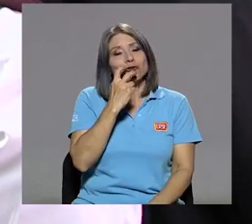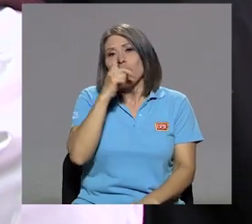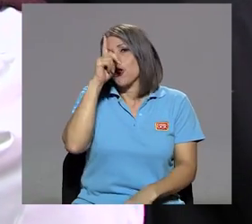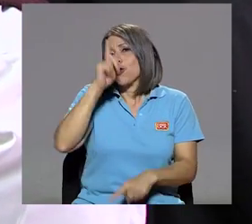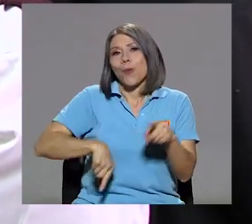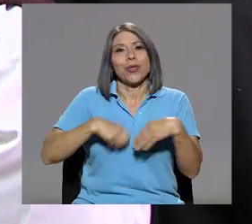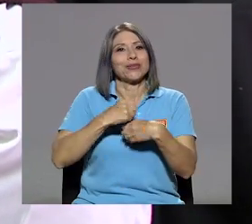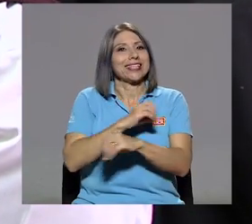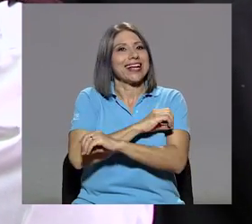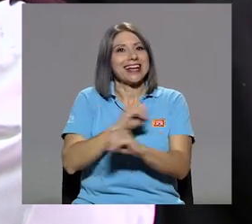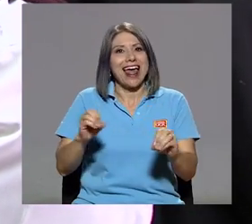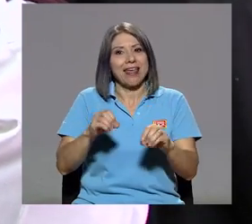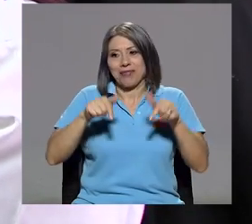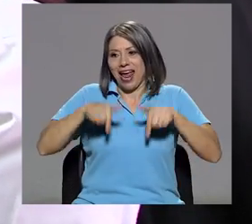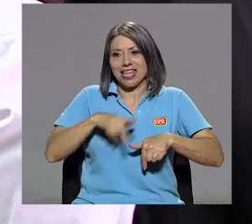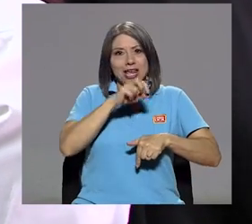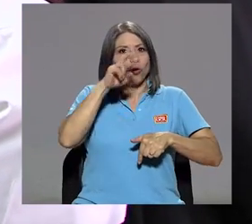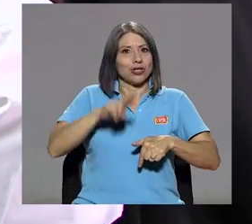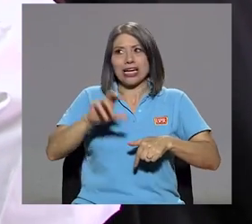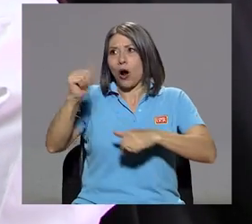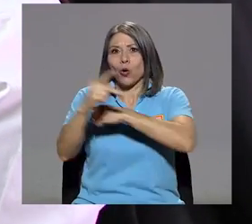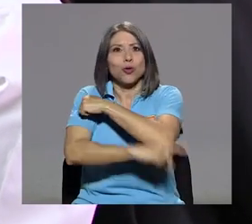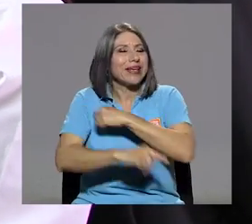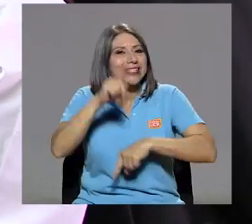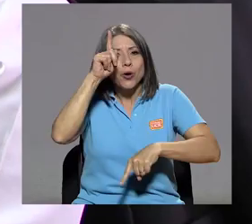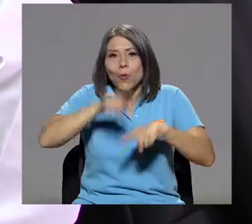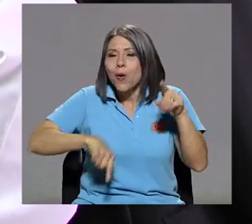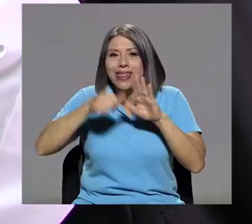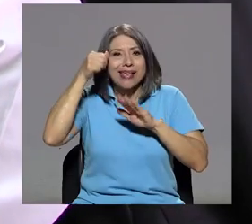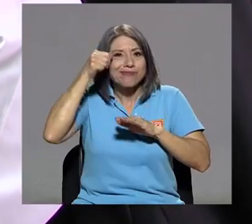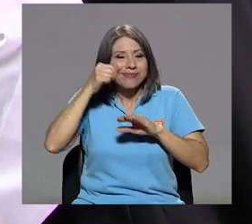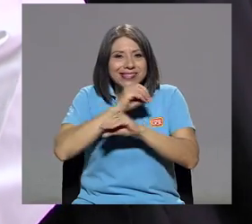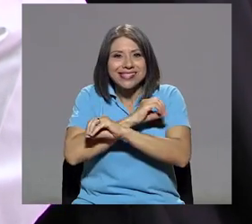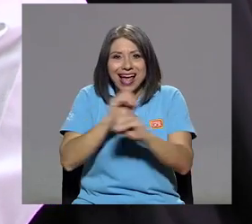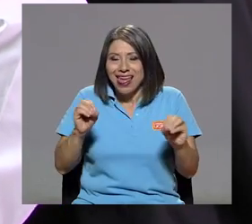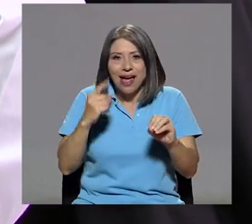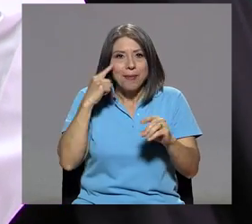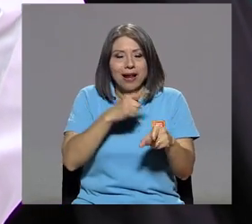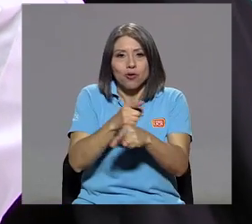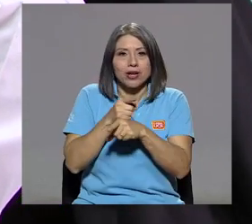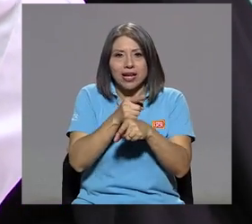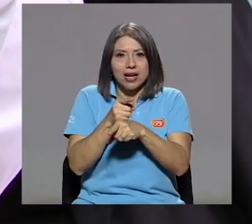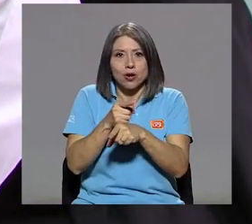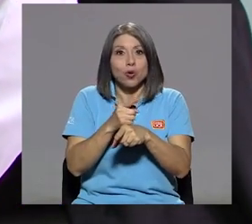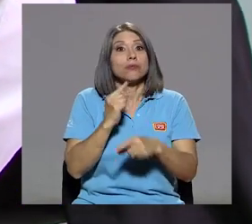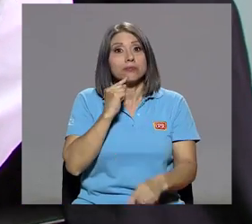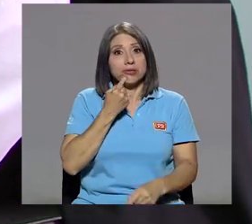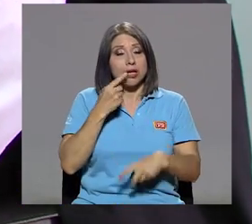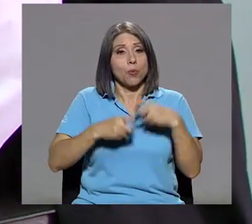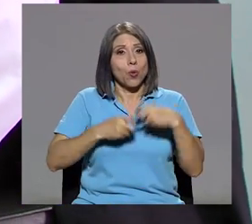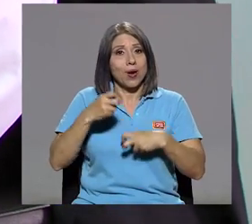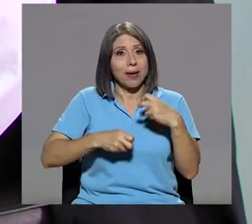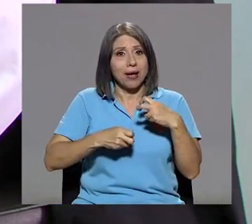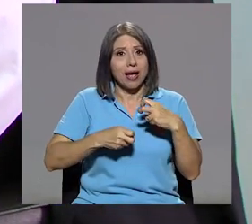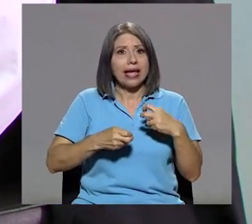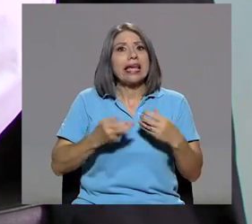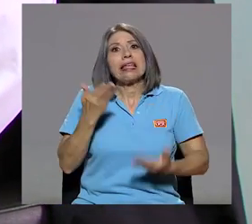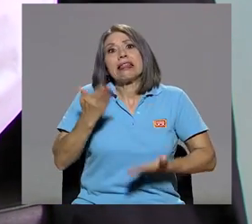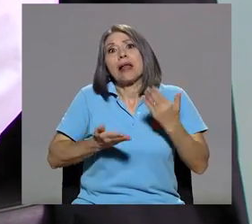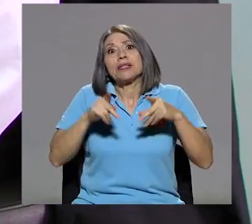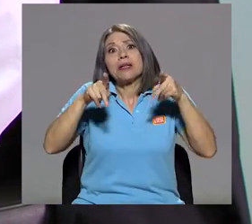corregirlo. Entonces, ahí es donde está lo serio. Y si a esto le sumamos que posiblemente va a ser uno de nuestros adultos